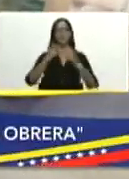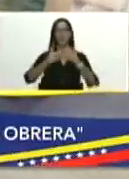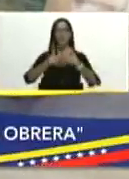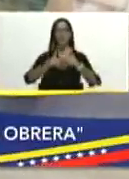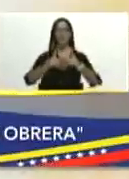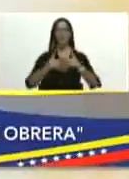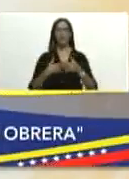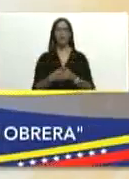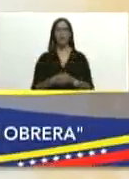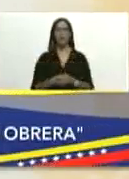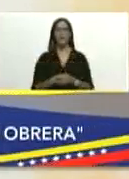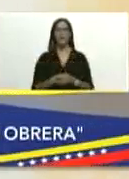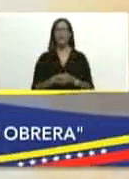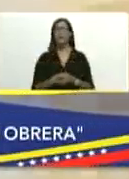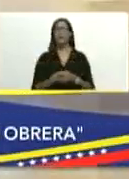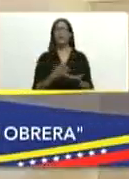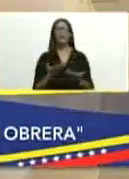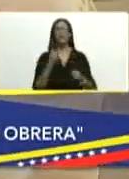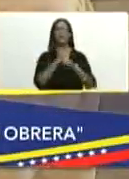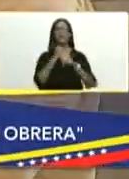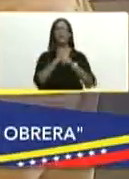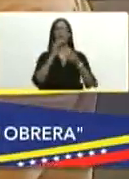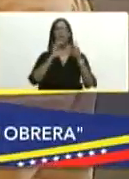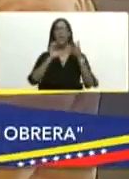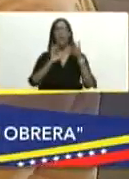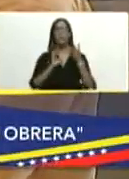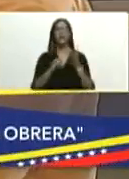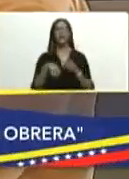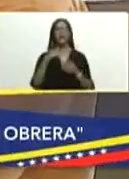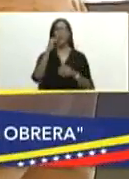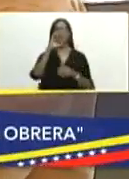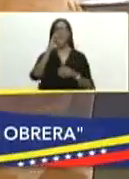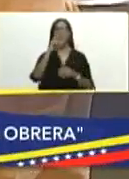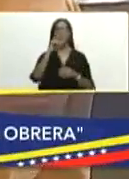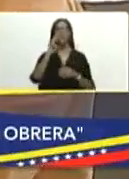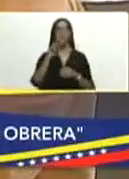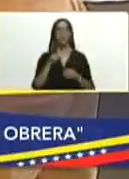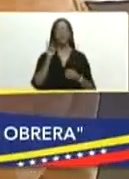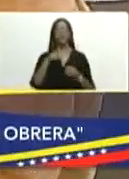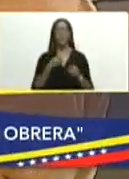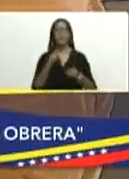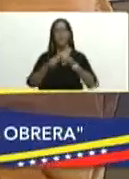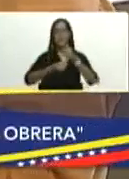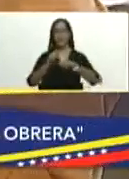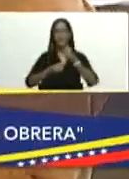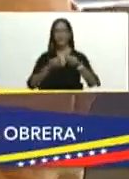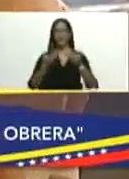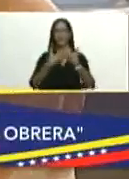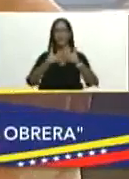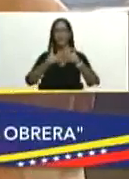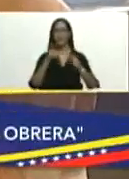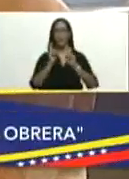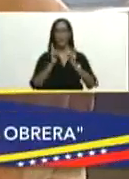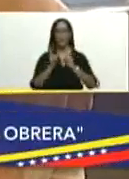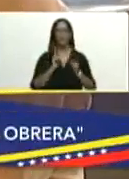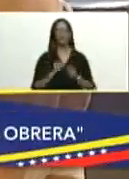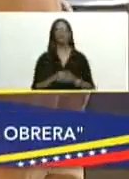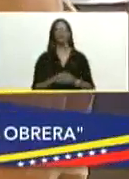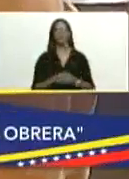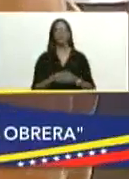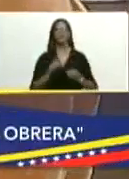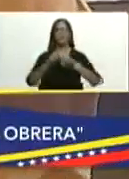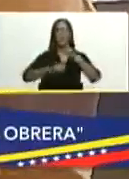briqueta a través de la materia prima suministrada por sidor y suministrada por ferrominera en algunos casos para ello utilizamos un proceso